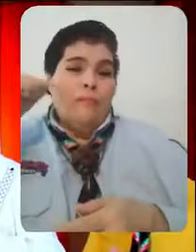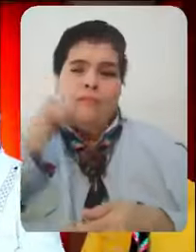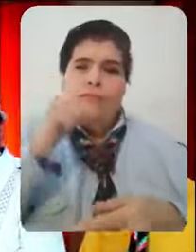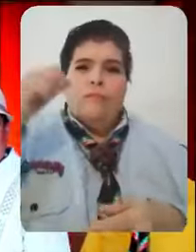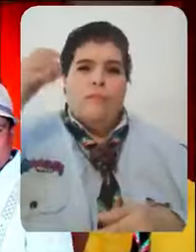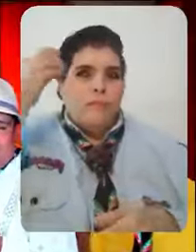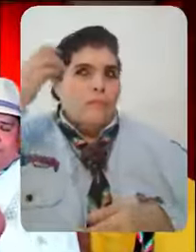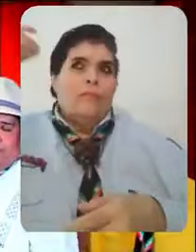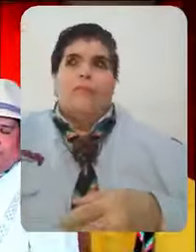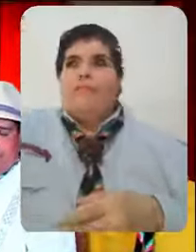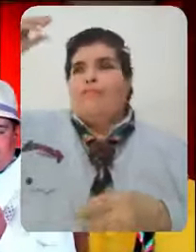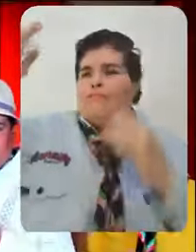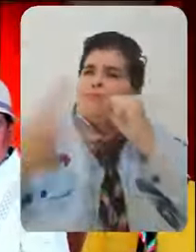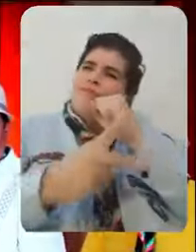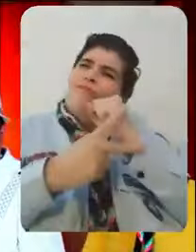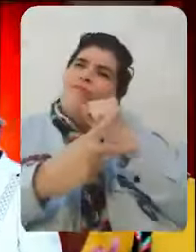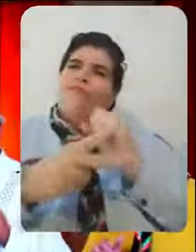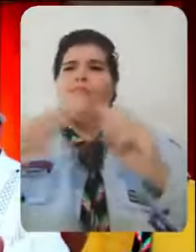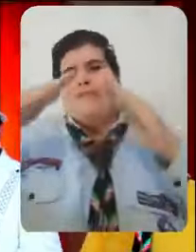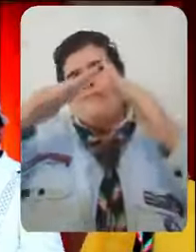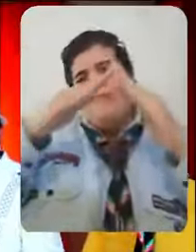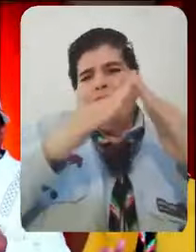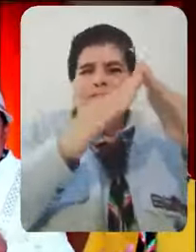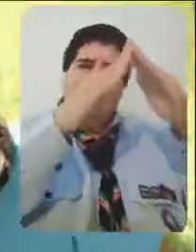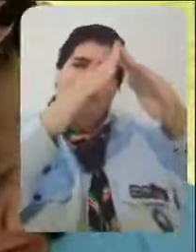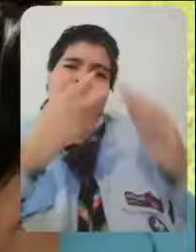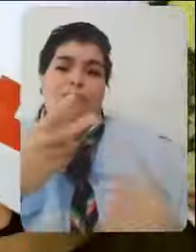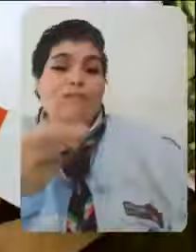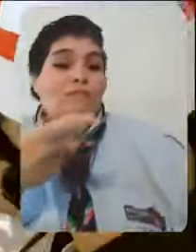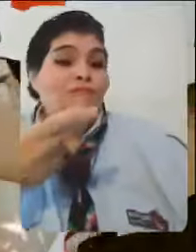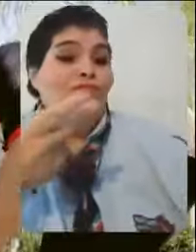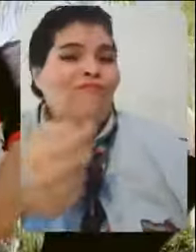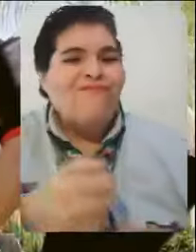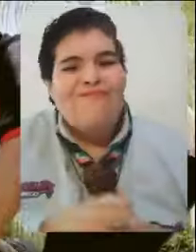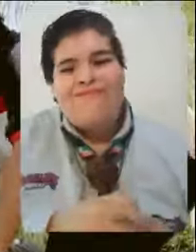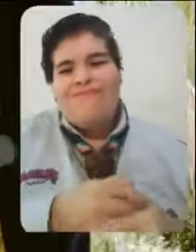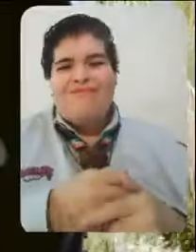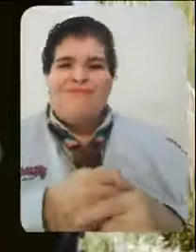Cuando nos necesite Dios, la patria, el hogar.